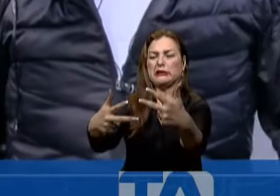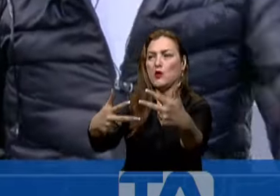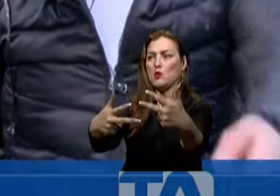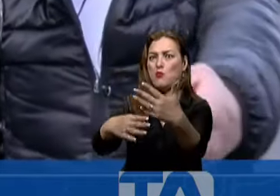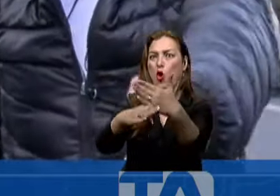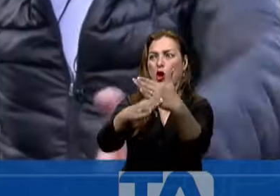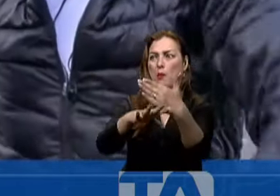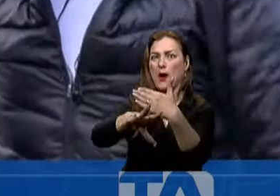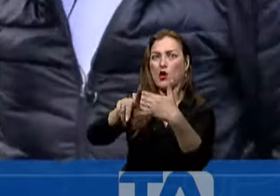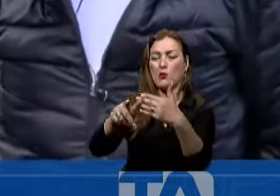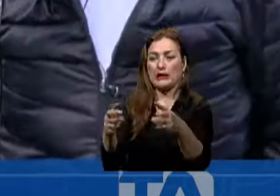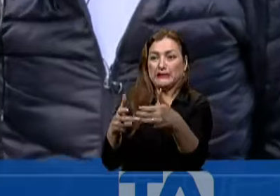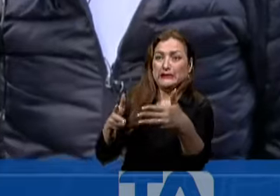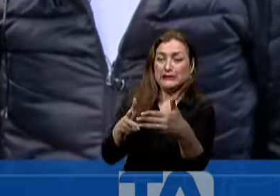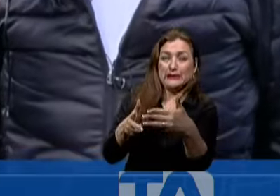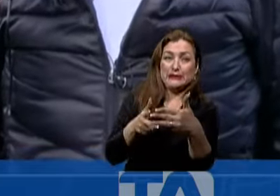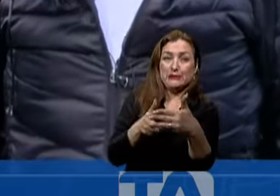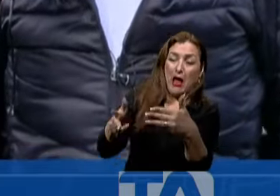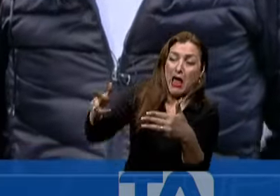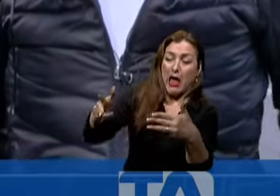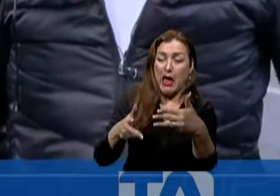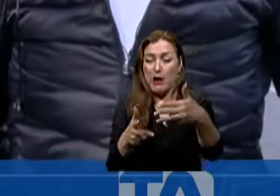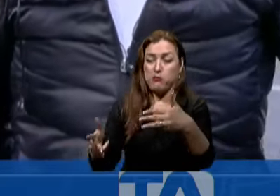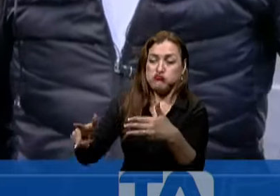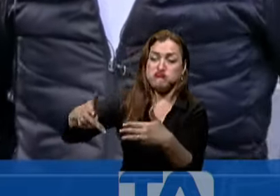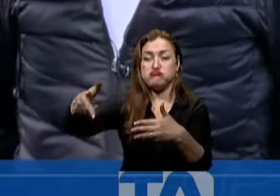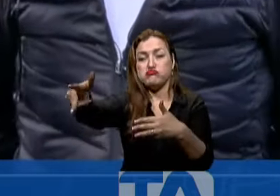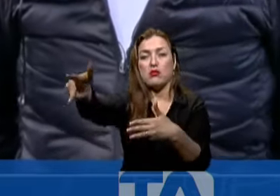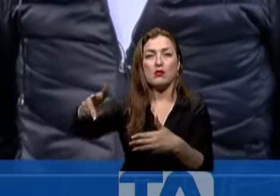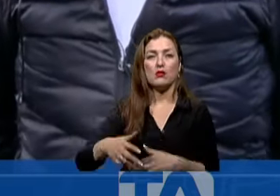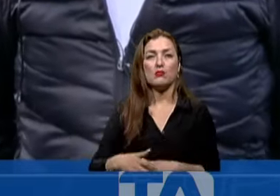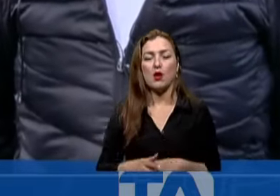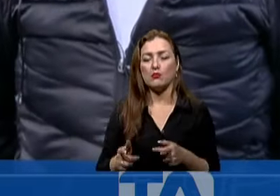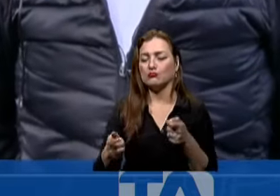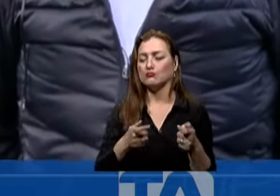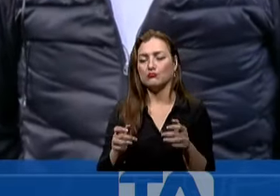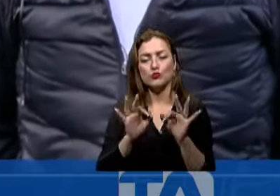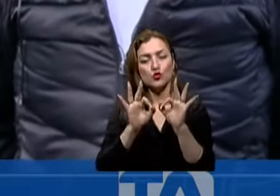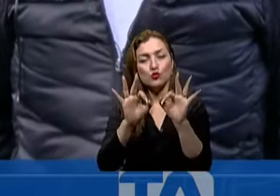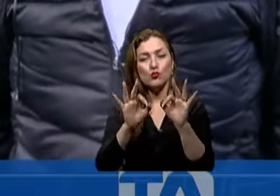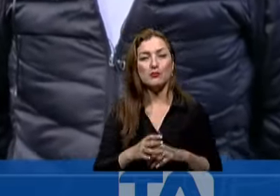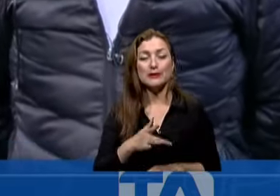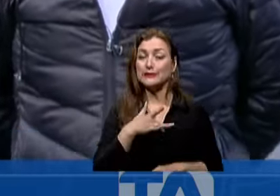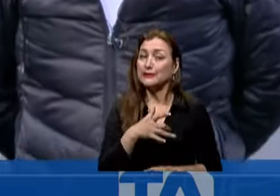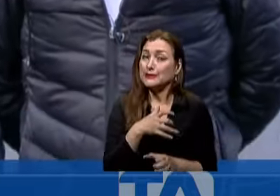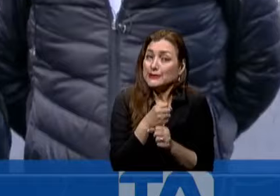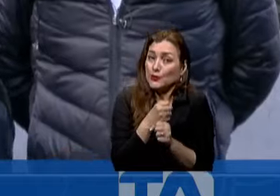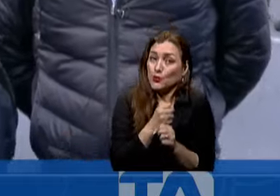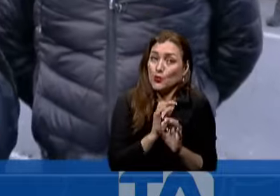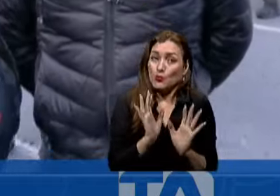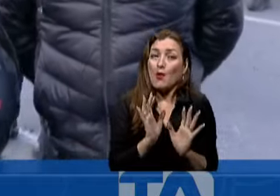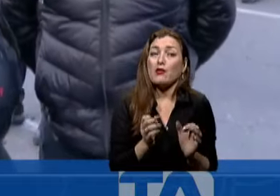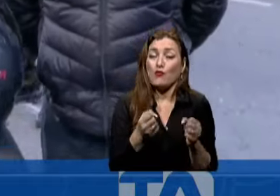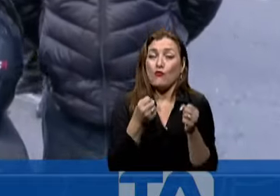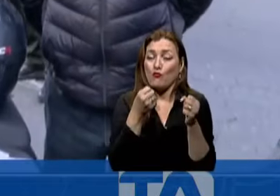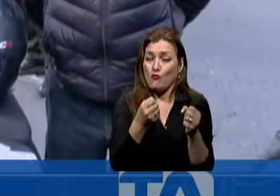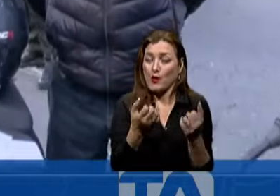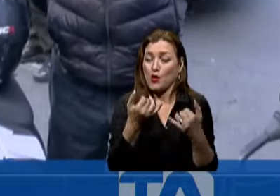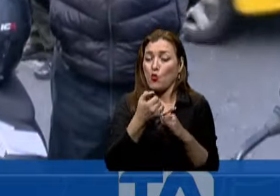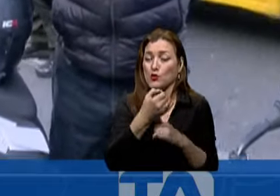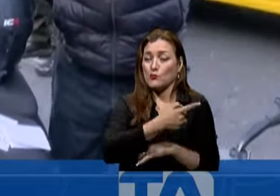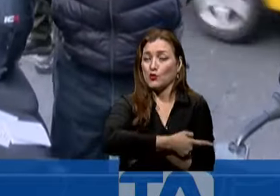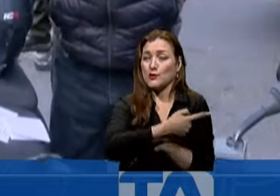y a causa de eso me maté. Pero me parecen muy bien estos controles operativos. Se sienten más seguros, y esos operativos intensificados durante